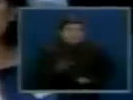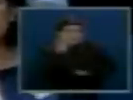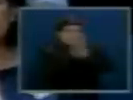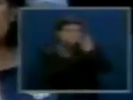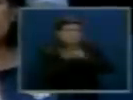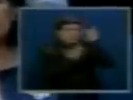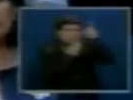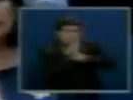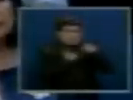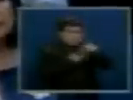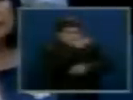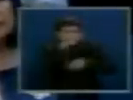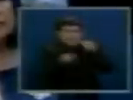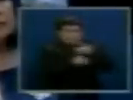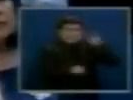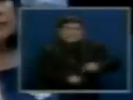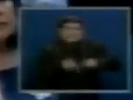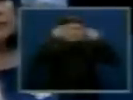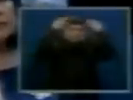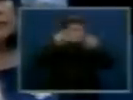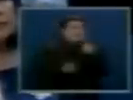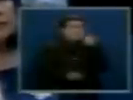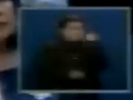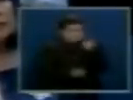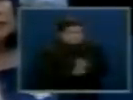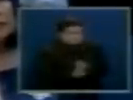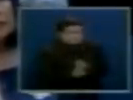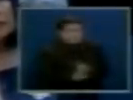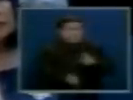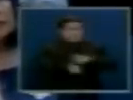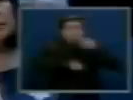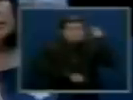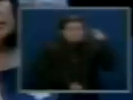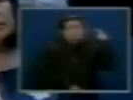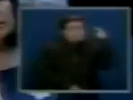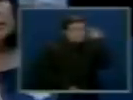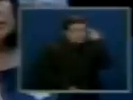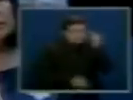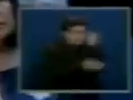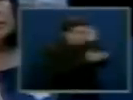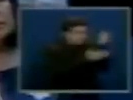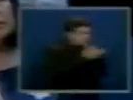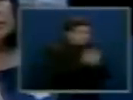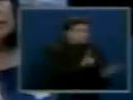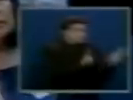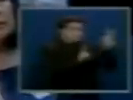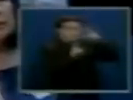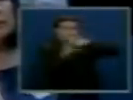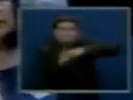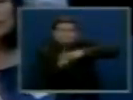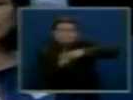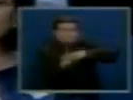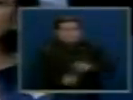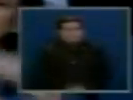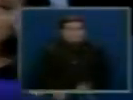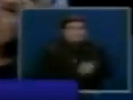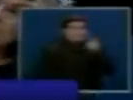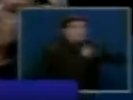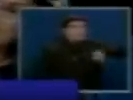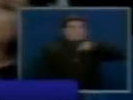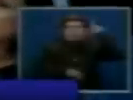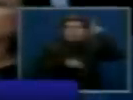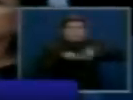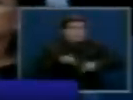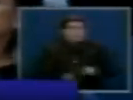de este tipo requiere presupuestos adecuados y un plazo razonable para su diseño e implementación, que no podemos ni vamos